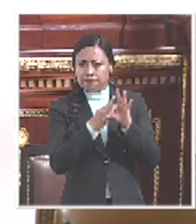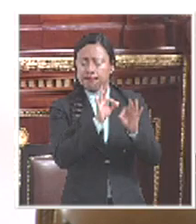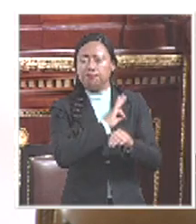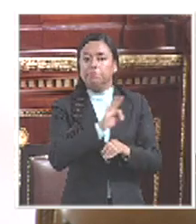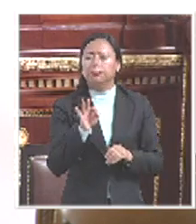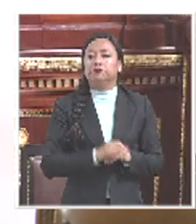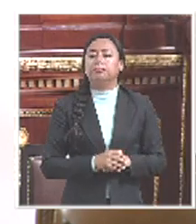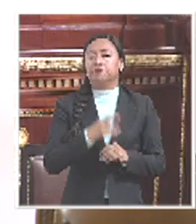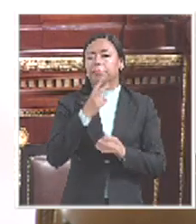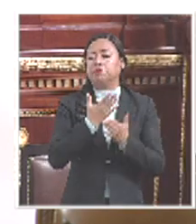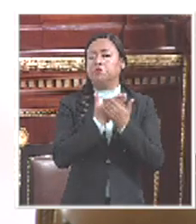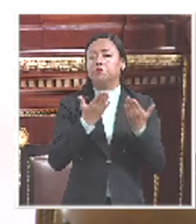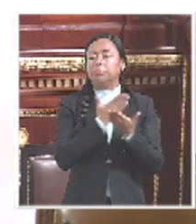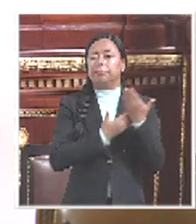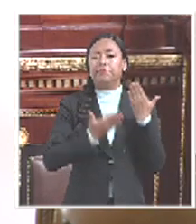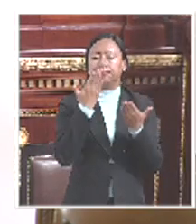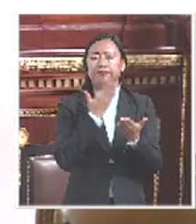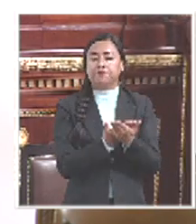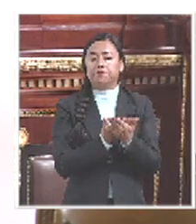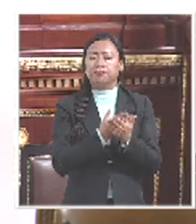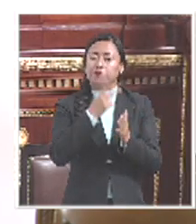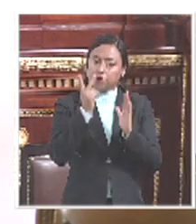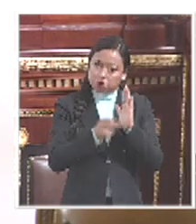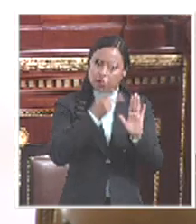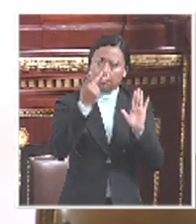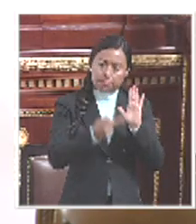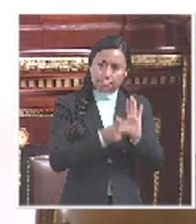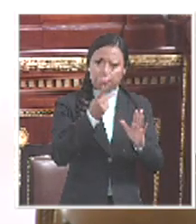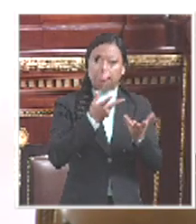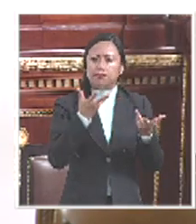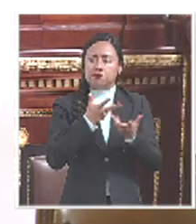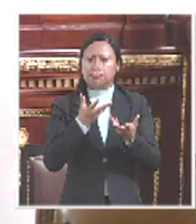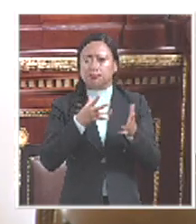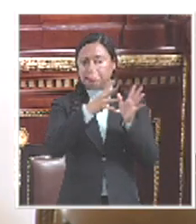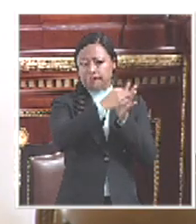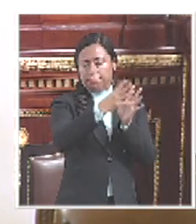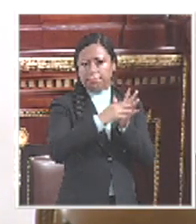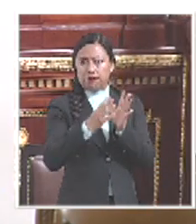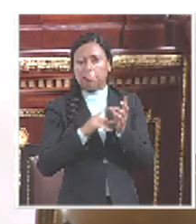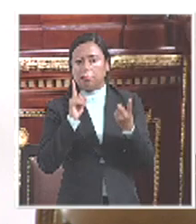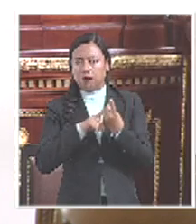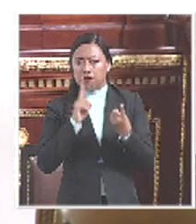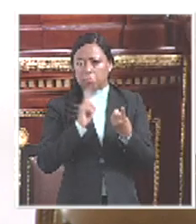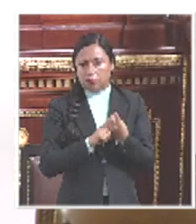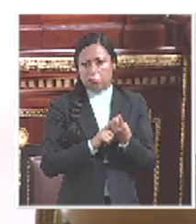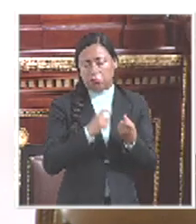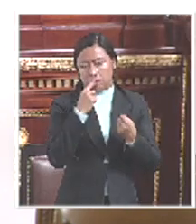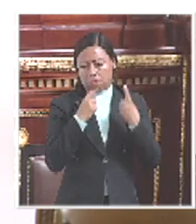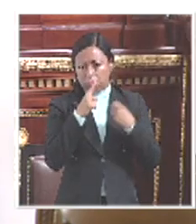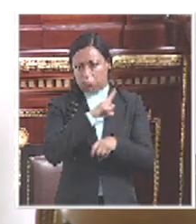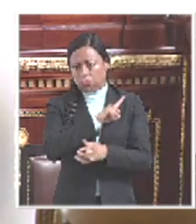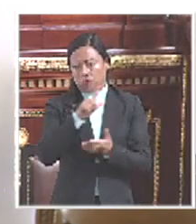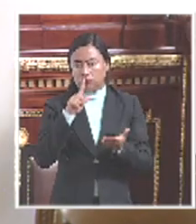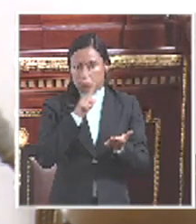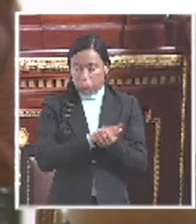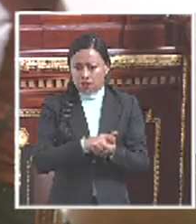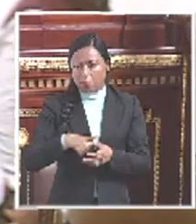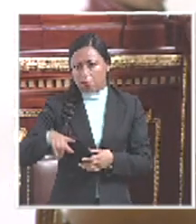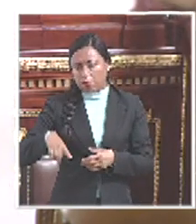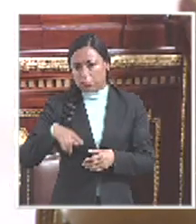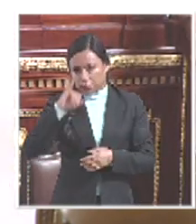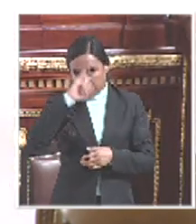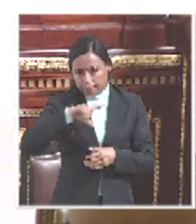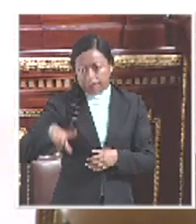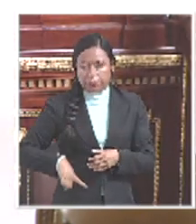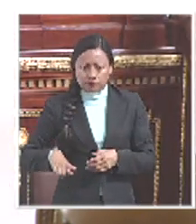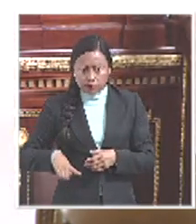se plantea replicar la convocatoria en los portales electrónicos de la Jefatura de Gobierno, del Poder Judicial, las